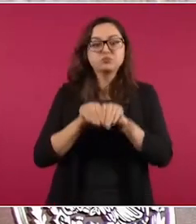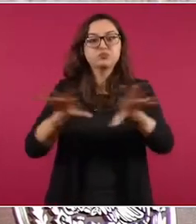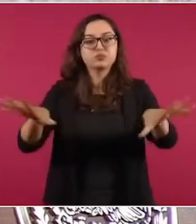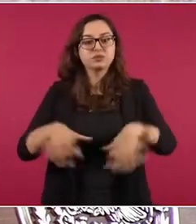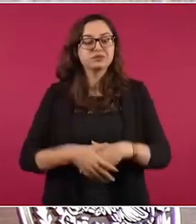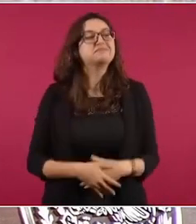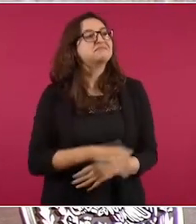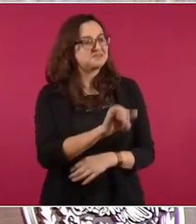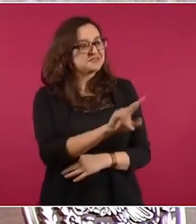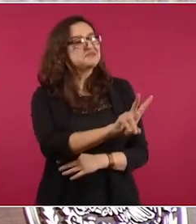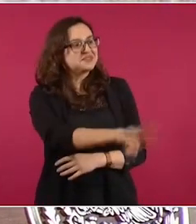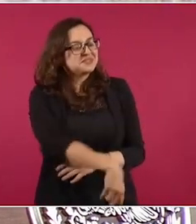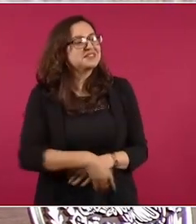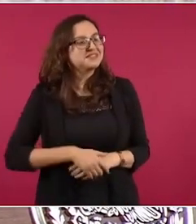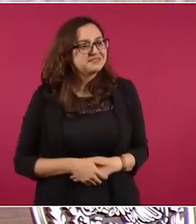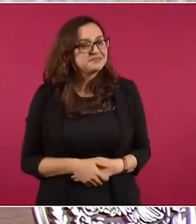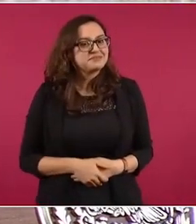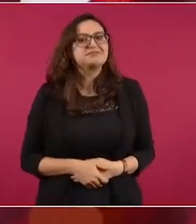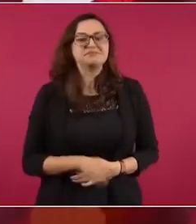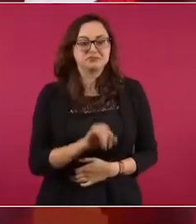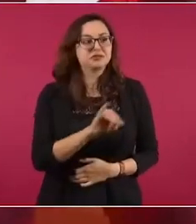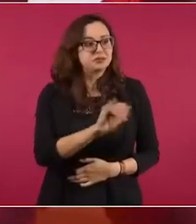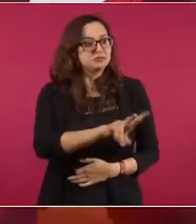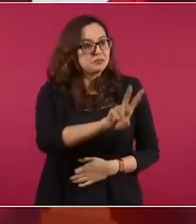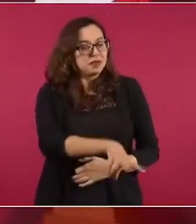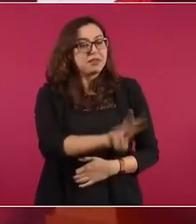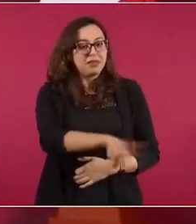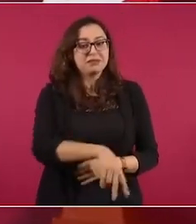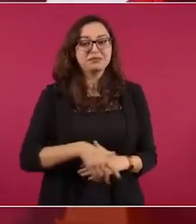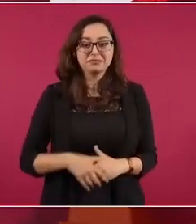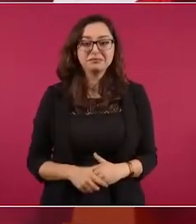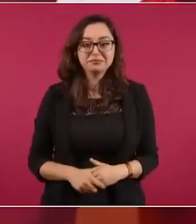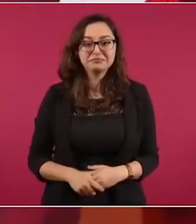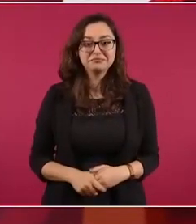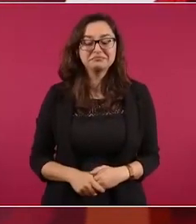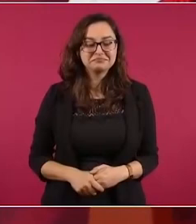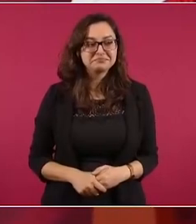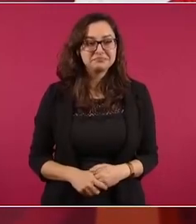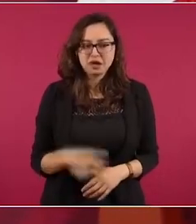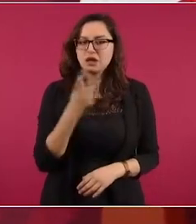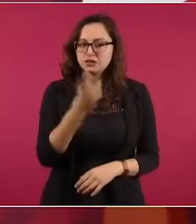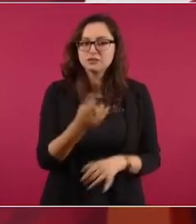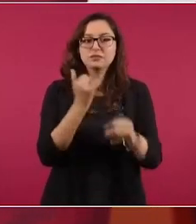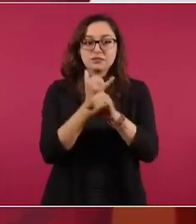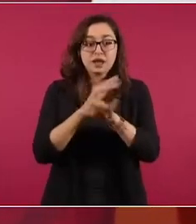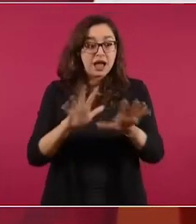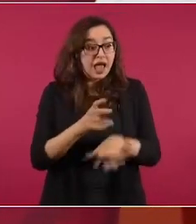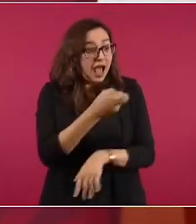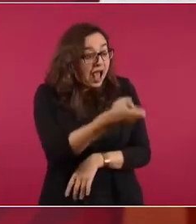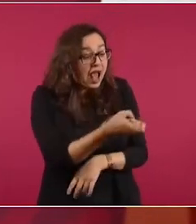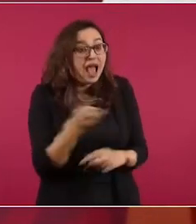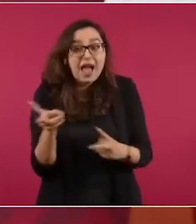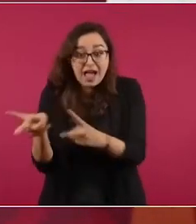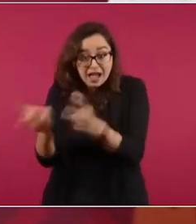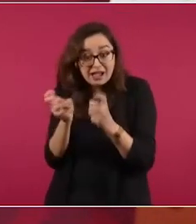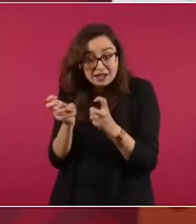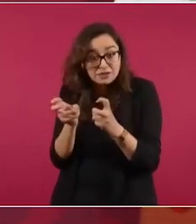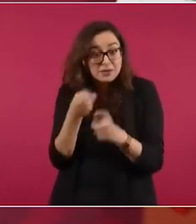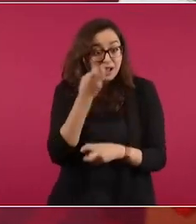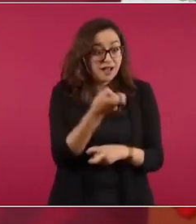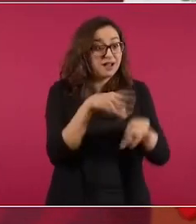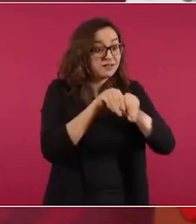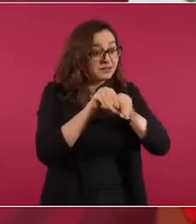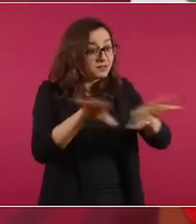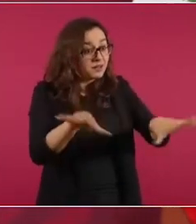que es cierto. Es cierto eso. ¿Sí? Ah, ¿de ahí salió? Sí,